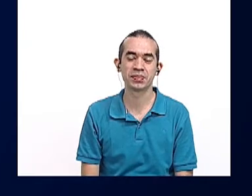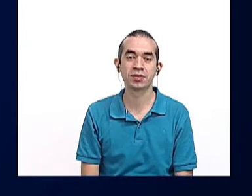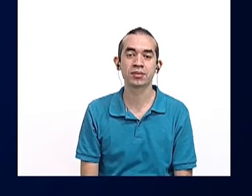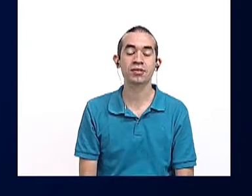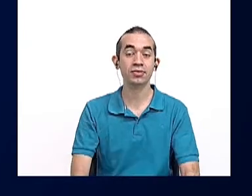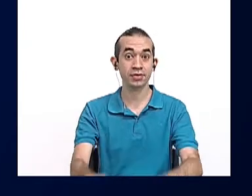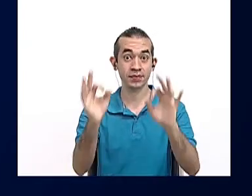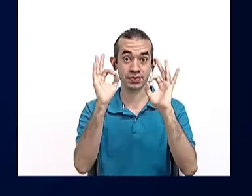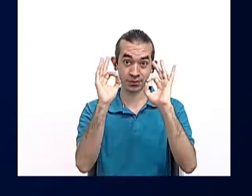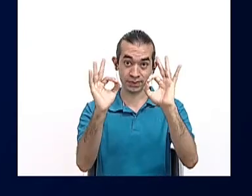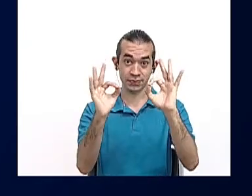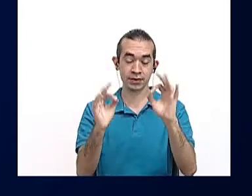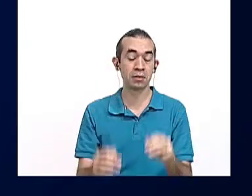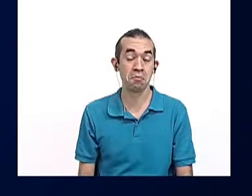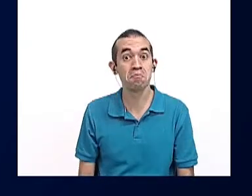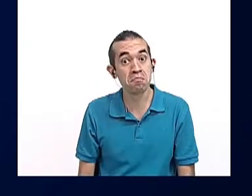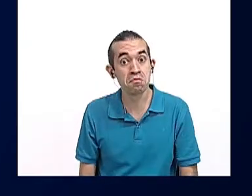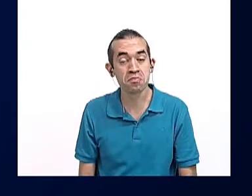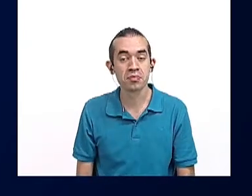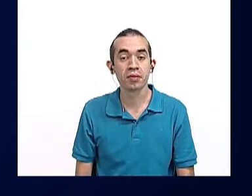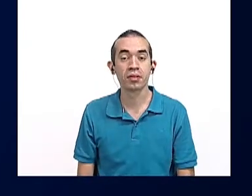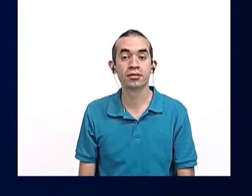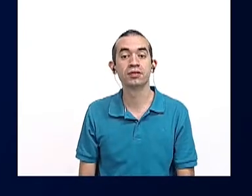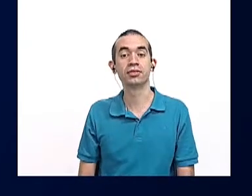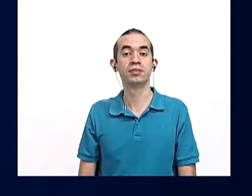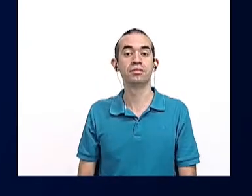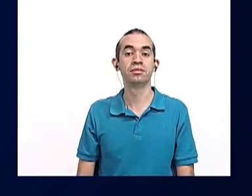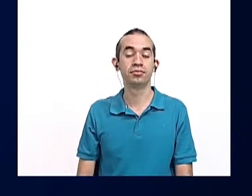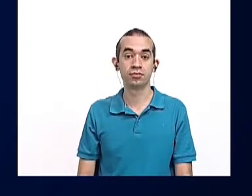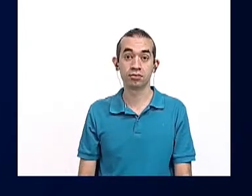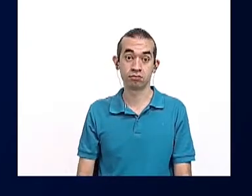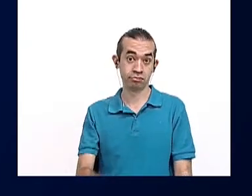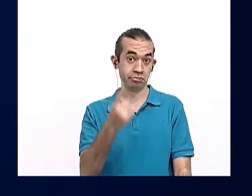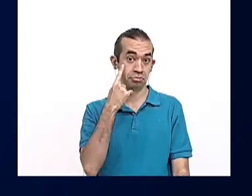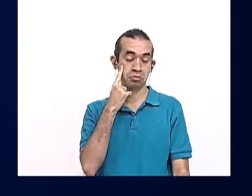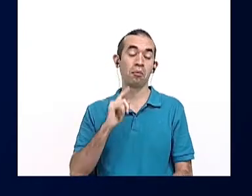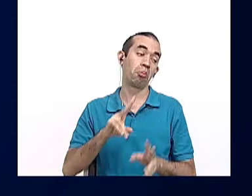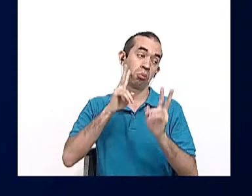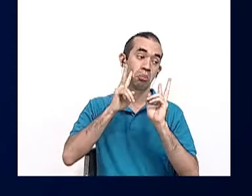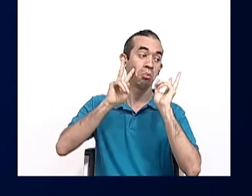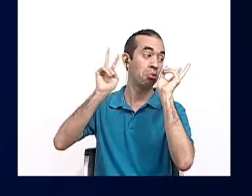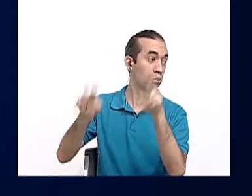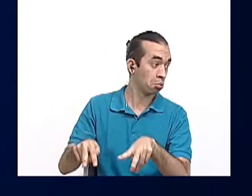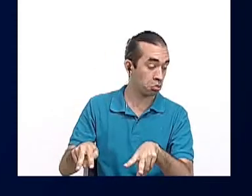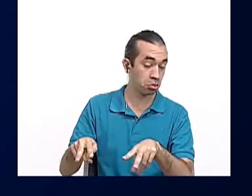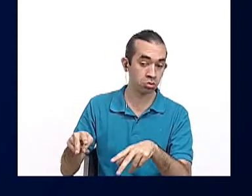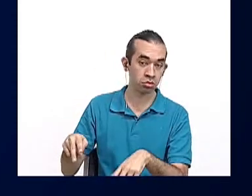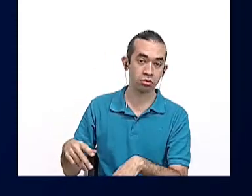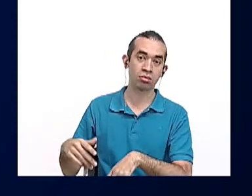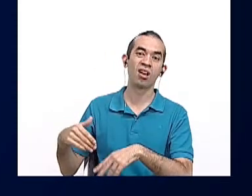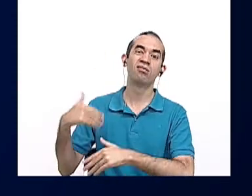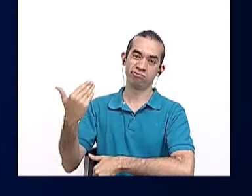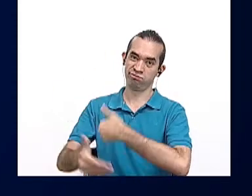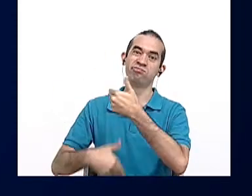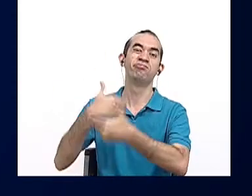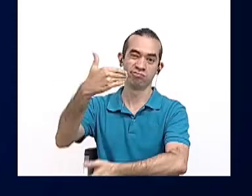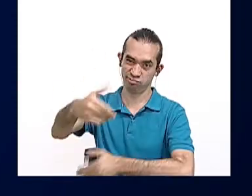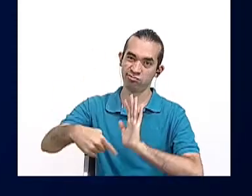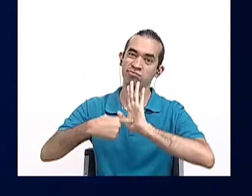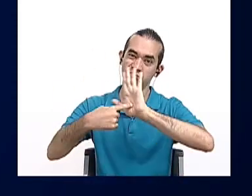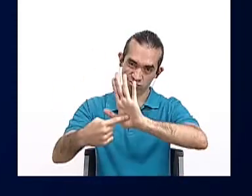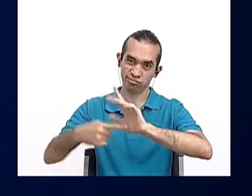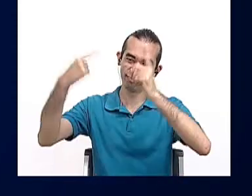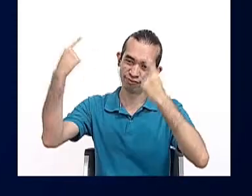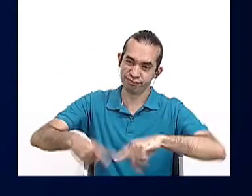Muy bien, ¿qué les pareció? Si no tomamos acciones, como habíamos visto en esta clase, vamos a seguir evidenciando